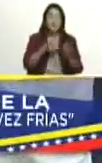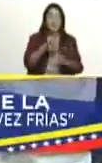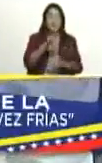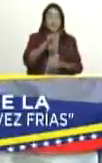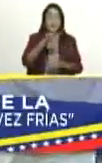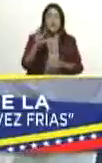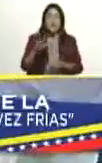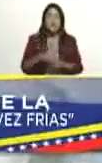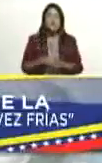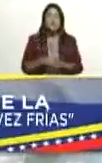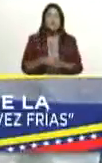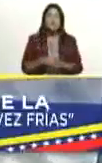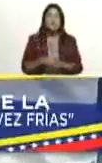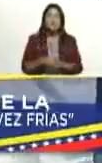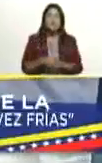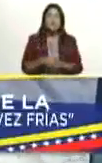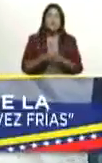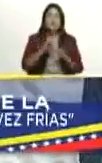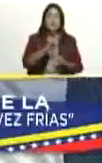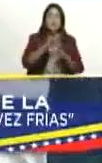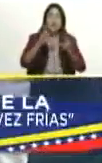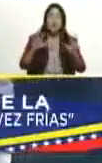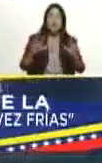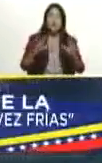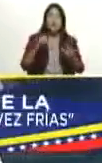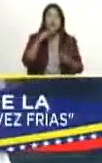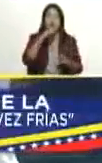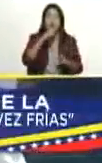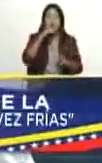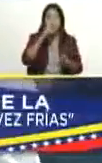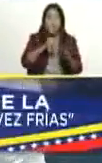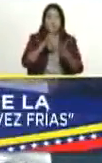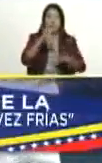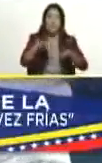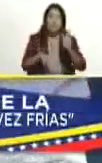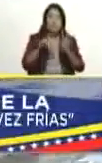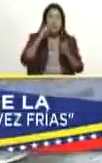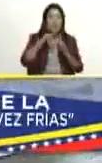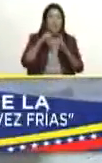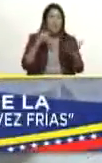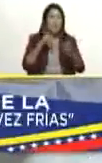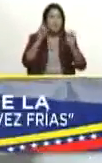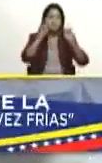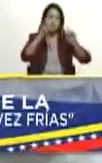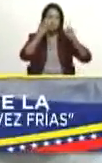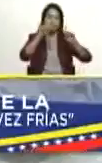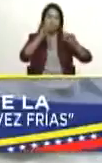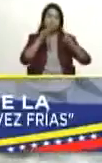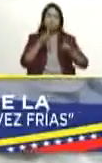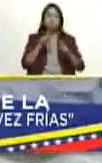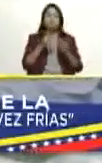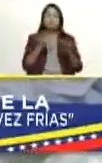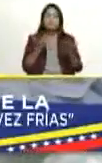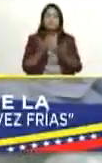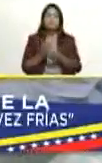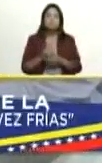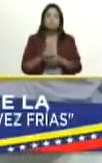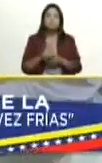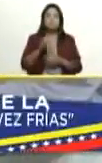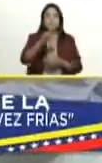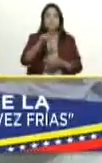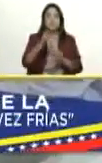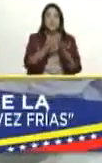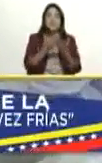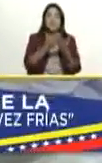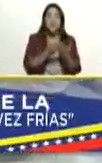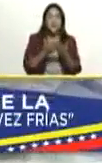del 2014, que ha tenido como objetivo formar profesionales técnicos y especialistas integrales de diversas disciplinas de la salud para fortalecer el